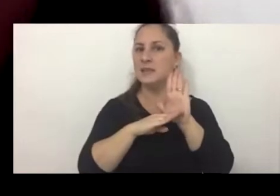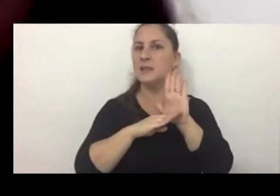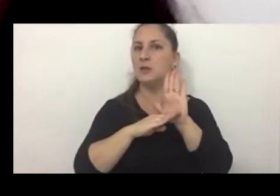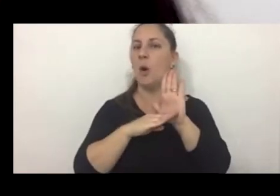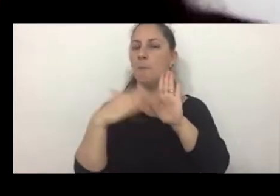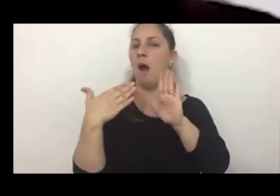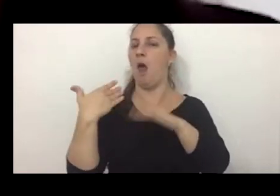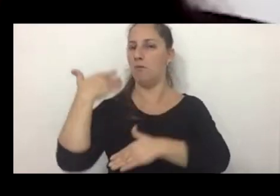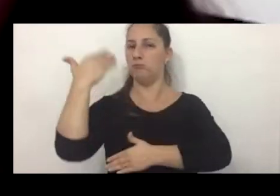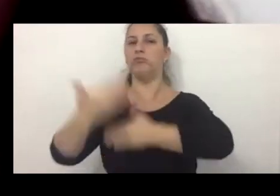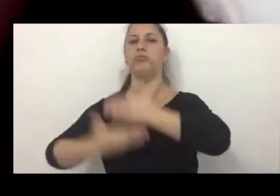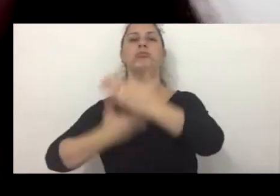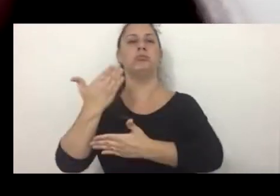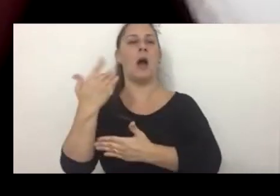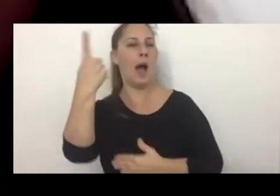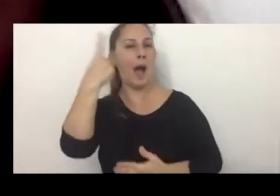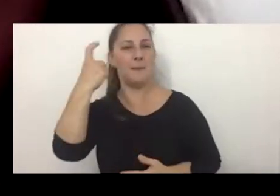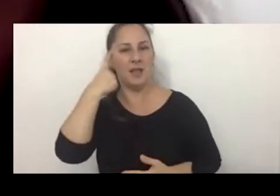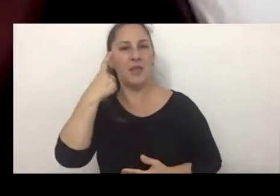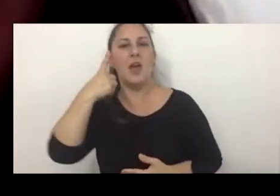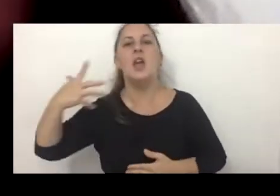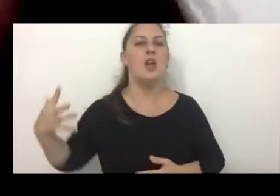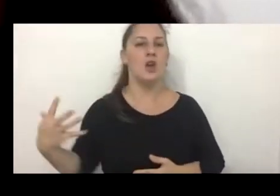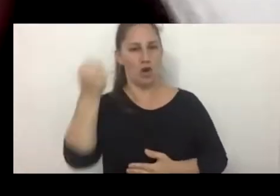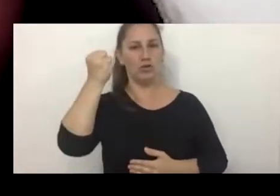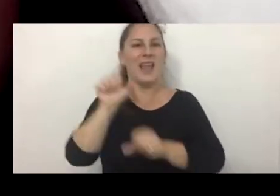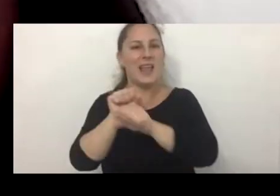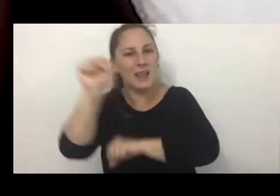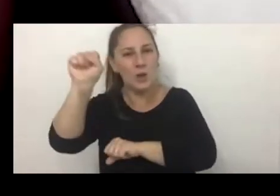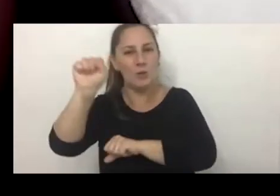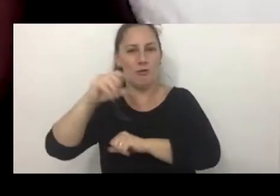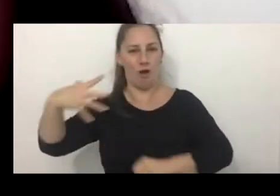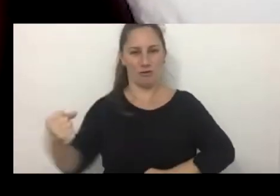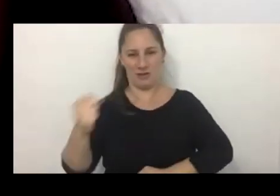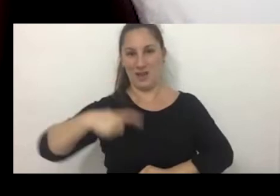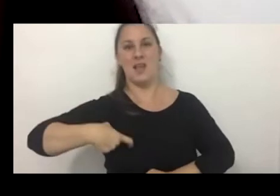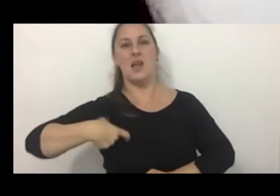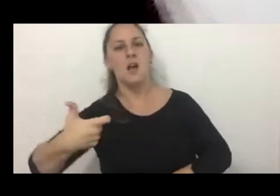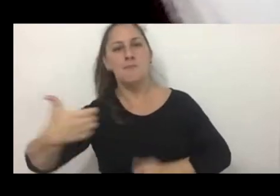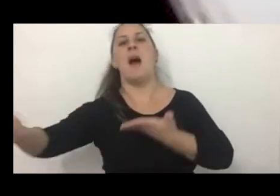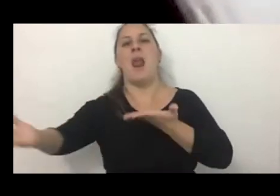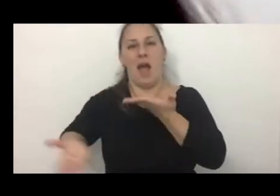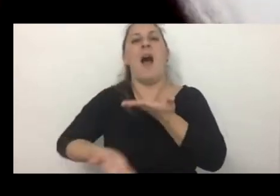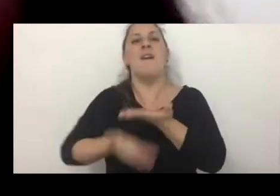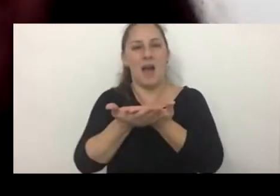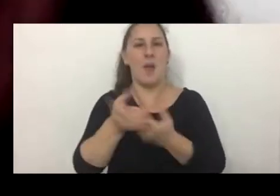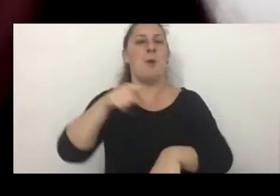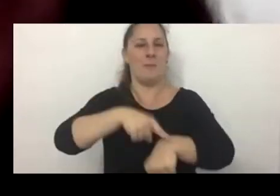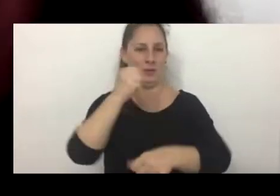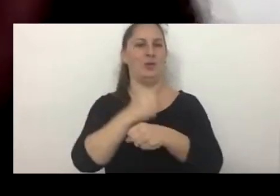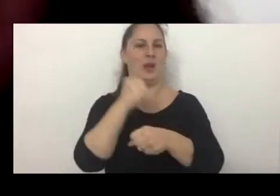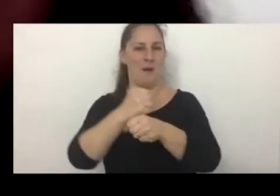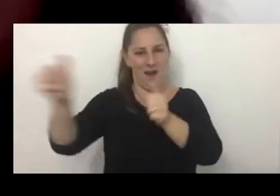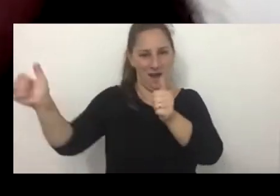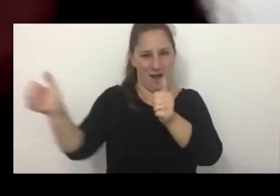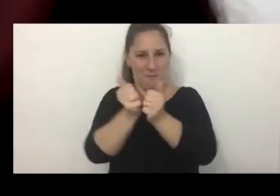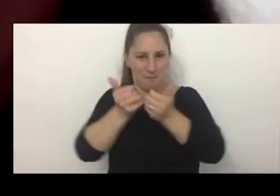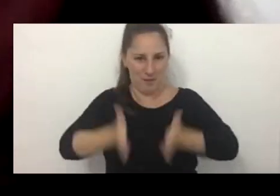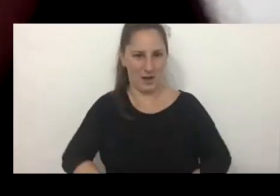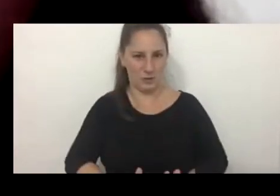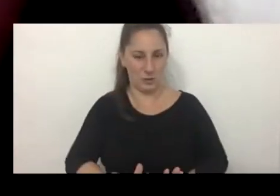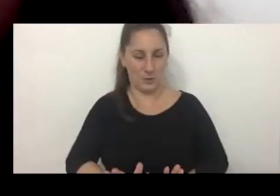que era inculta, como se la empezó como a denigrar desde algún lugar, y entonces solo podían acceder a